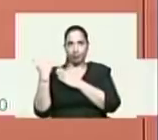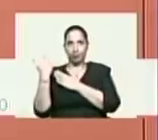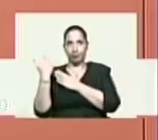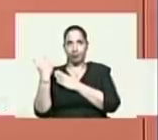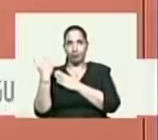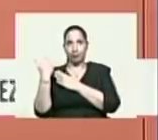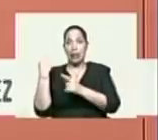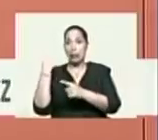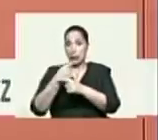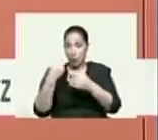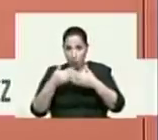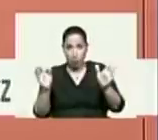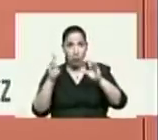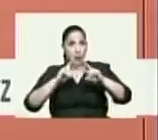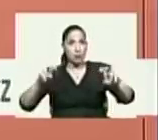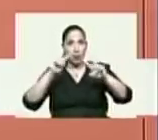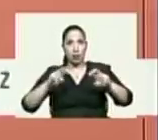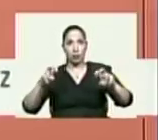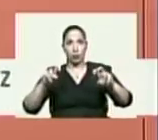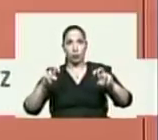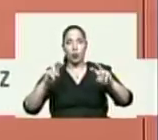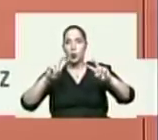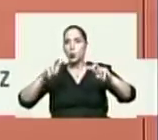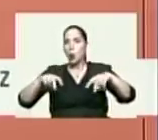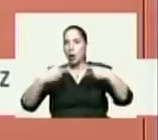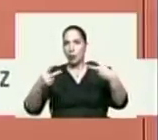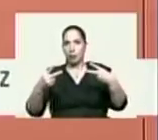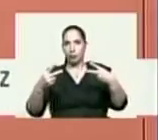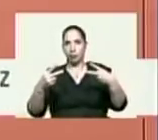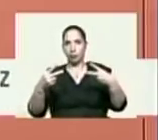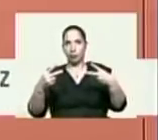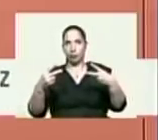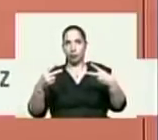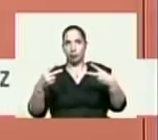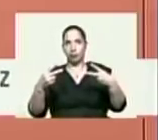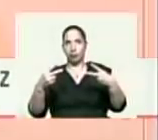debe abrirse una investigación nueva